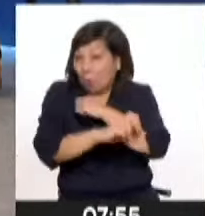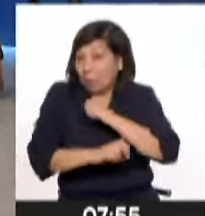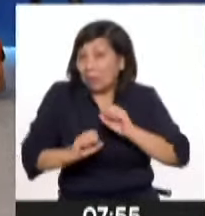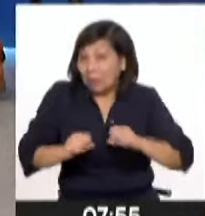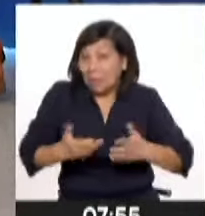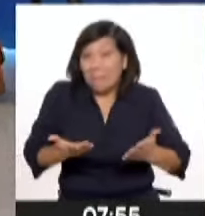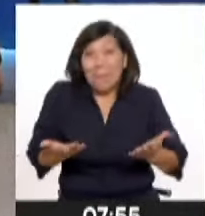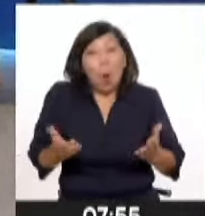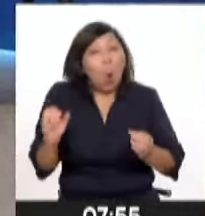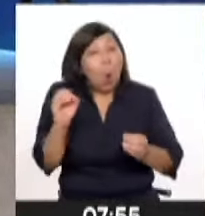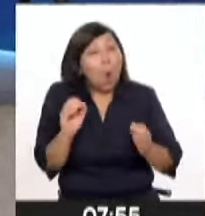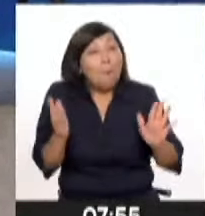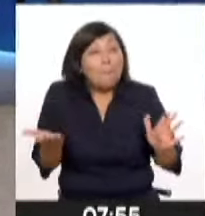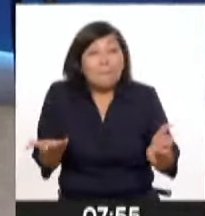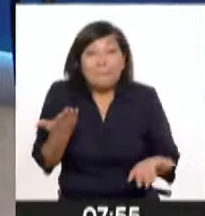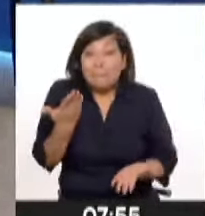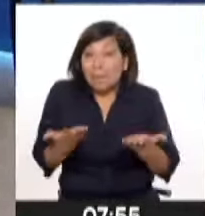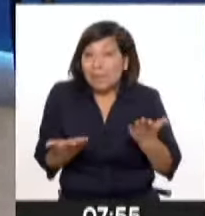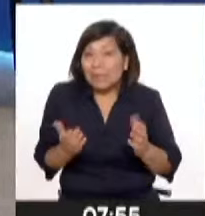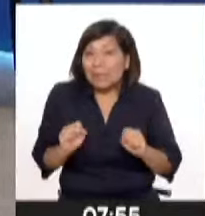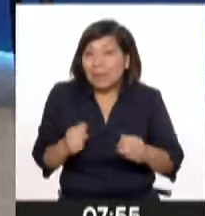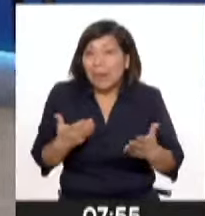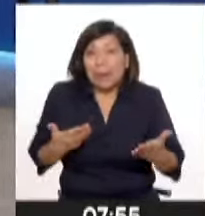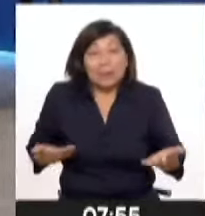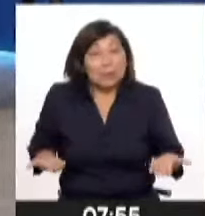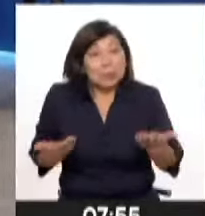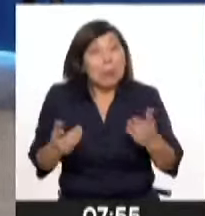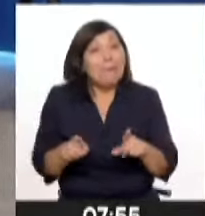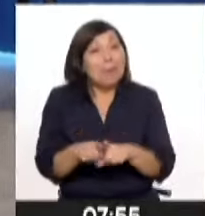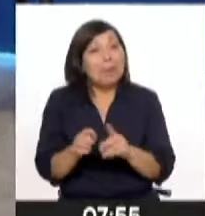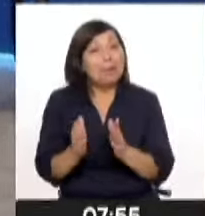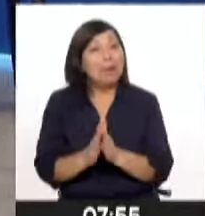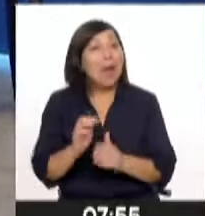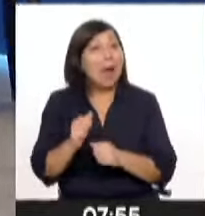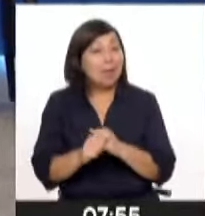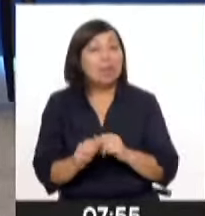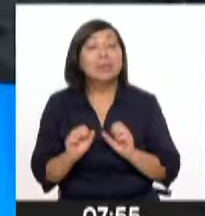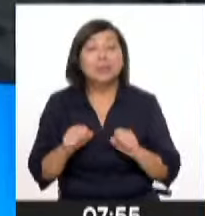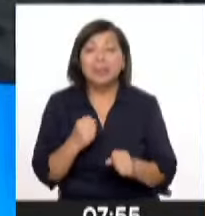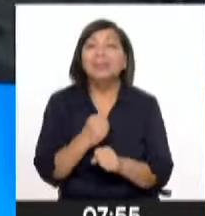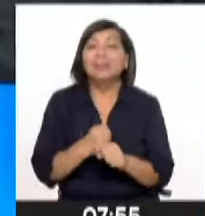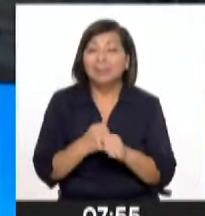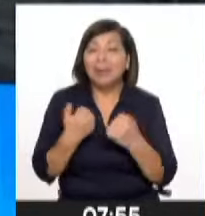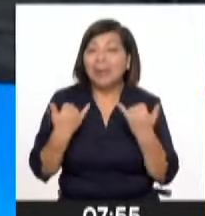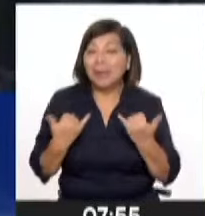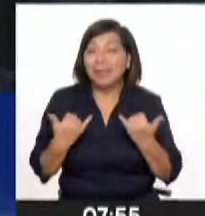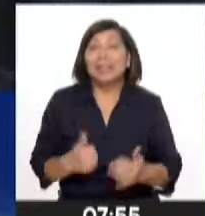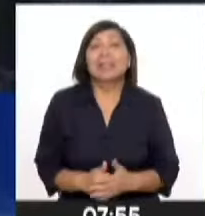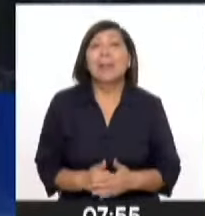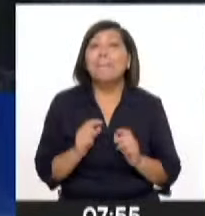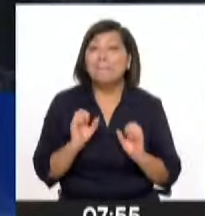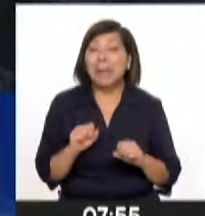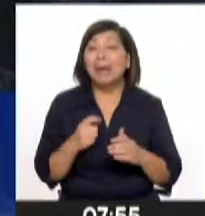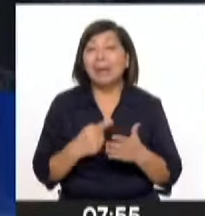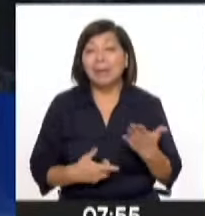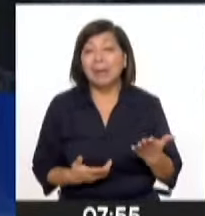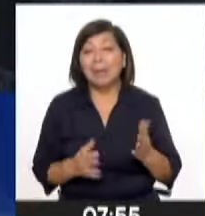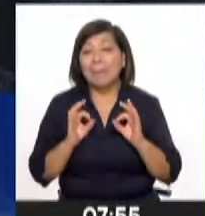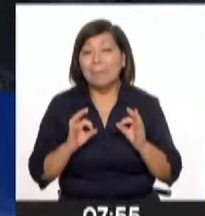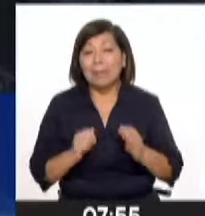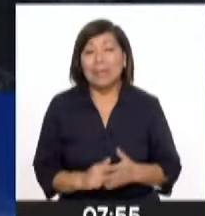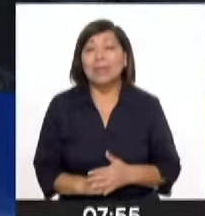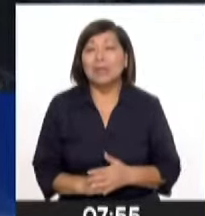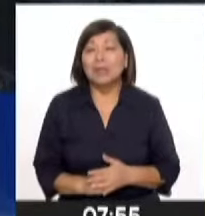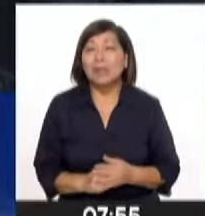podría perjudicar las estimaciones que se tenían alentadoras también para este 2023? Estamos trabajando justamente en eso para evitar esos